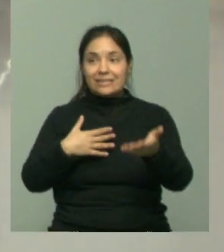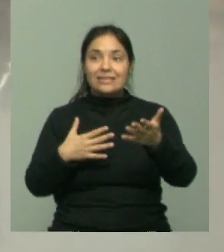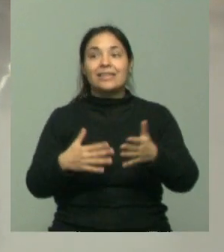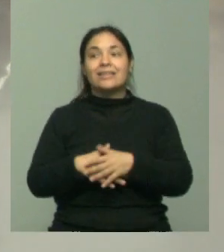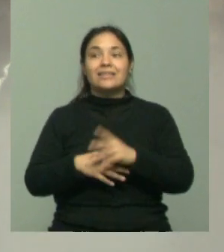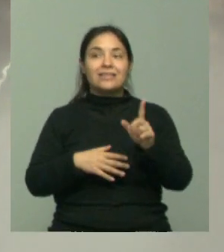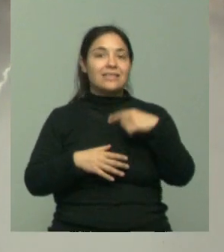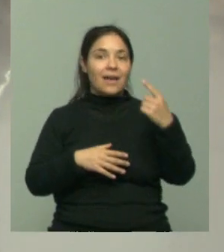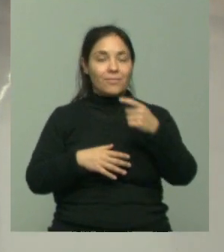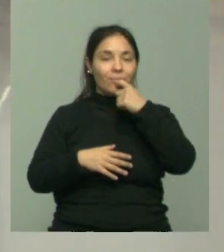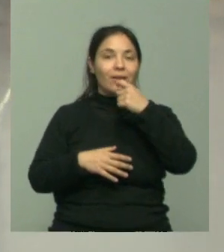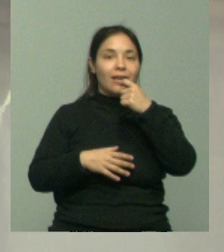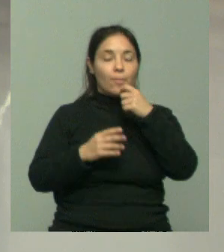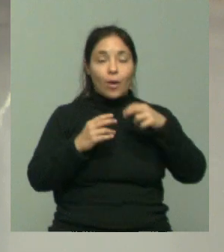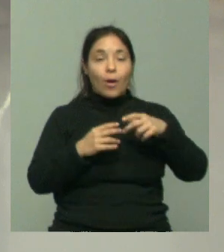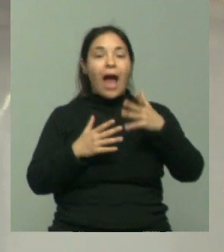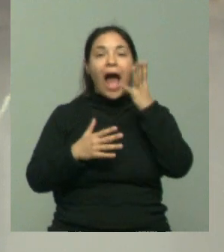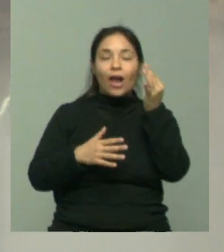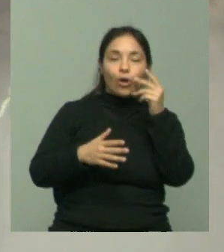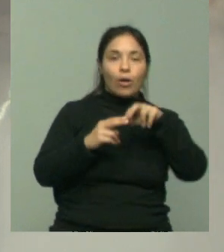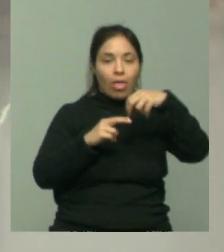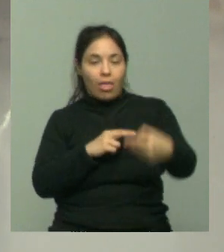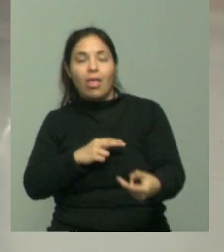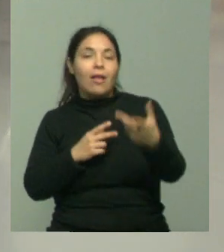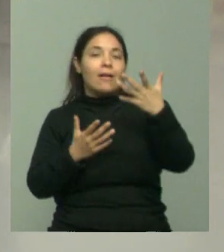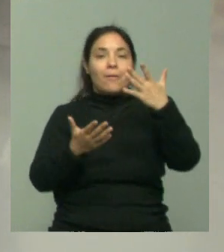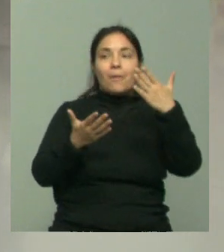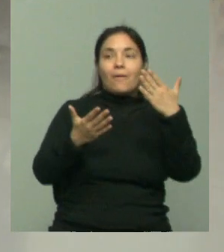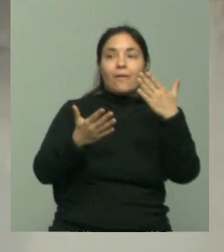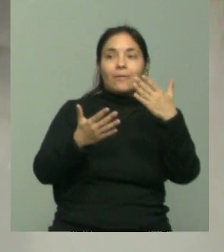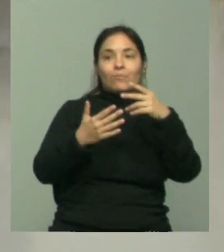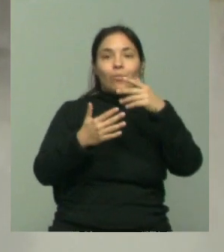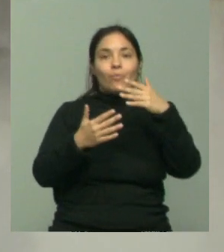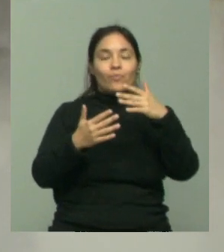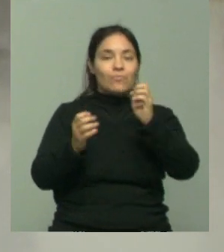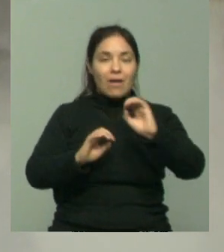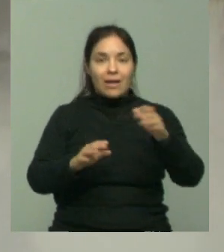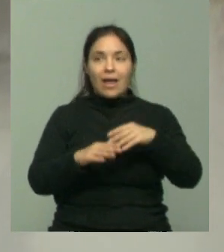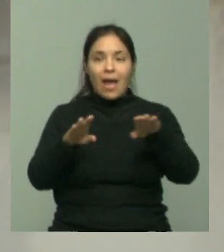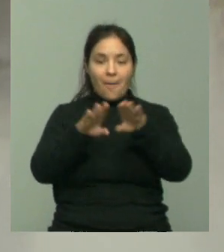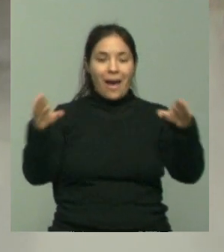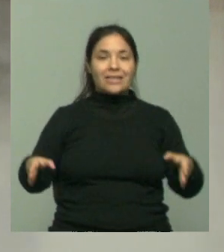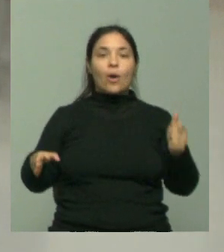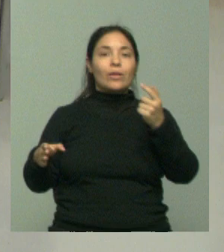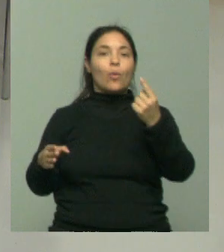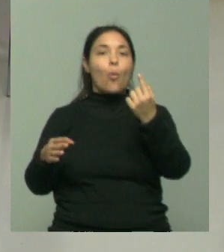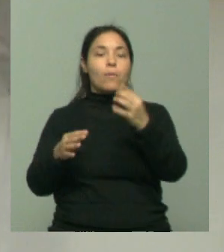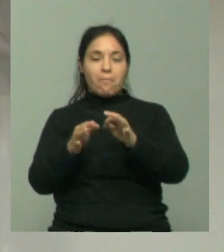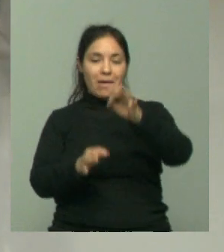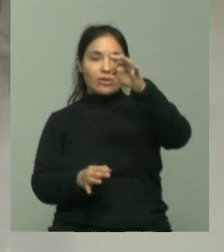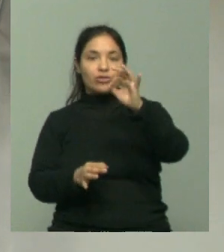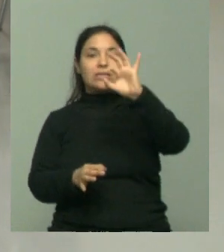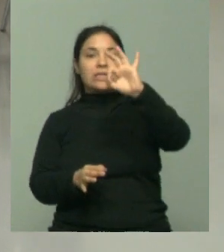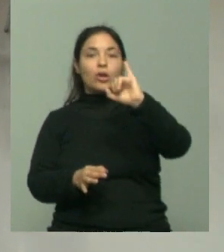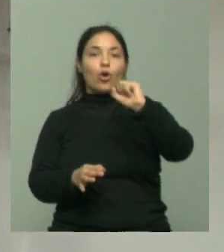en los 110 con vallas puede pasar cualquier cosa, salís mal, te tropezás con una valla, o sea, puede ganar cualquiera. ¿Qué altura tienen las vallas? 1,06 m. 1,06 m. O sea, un